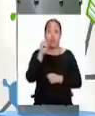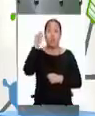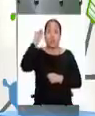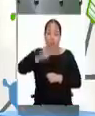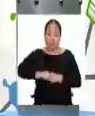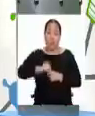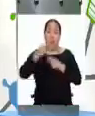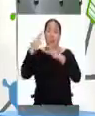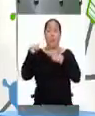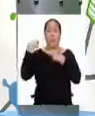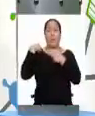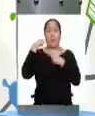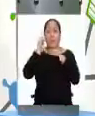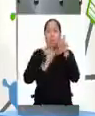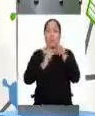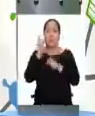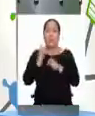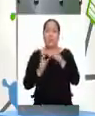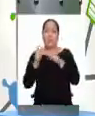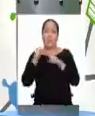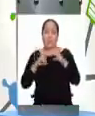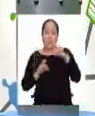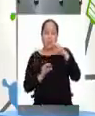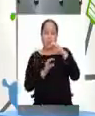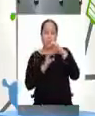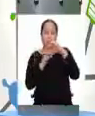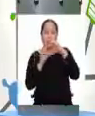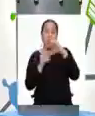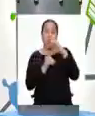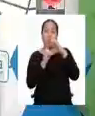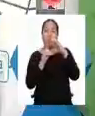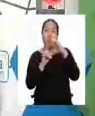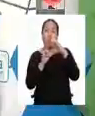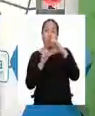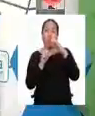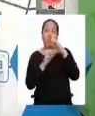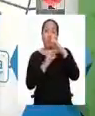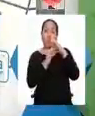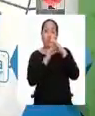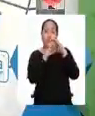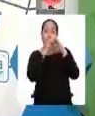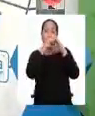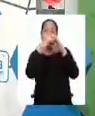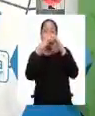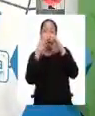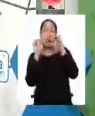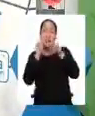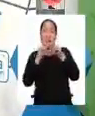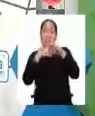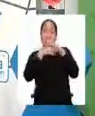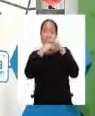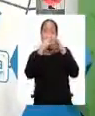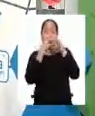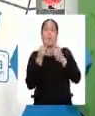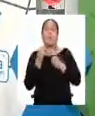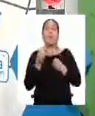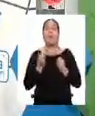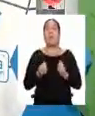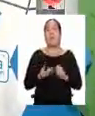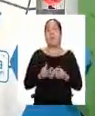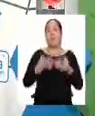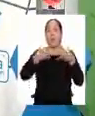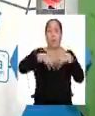el principal responsable del efecto invernadero. Se concentra en la atmósfera debido al uso de combustibles para